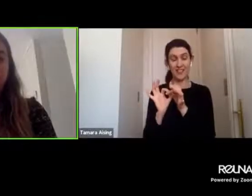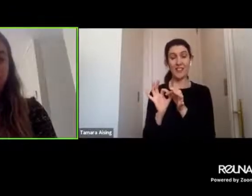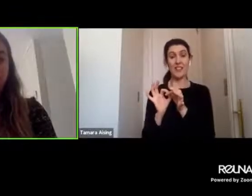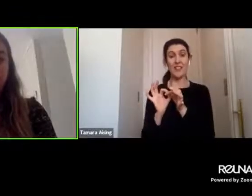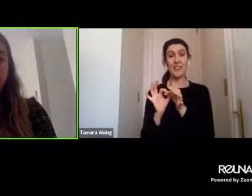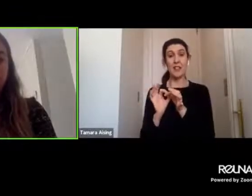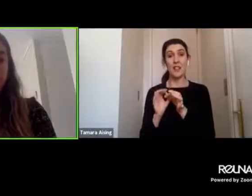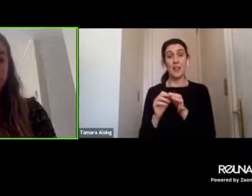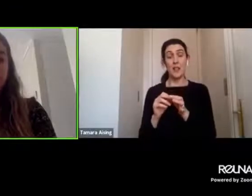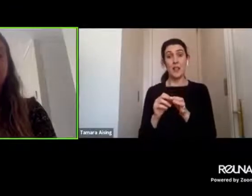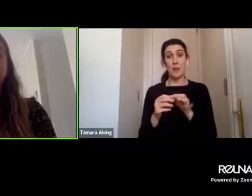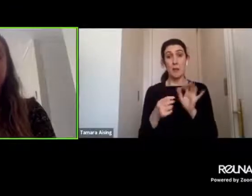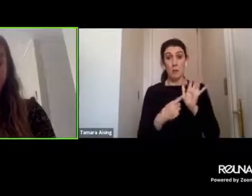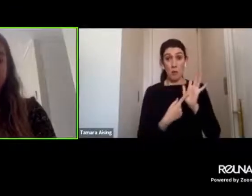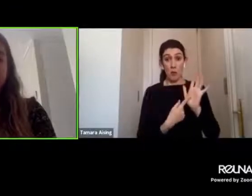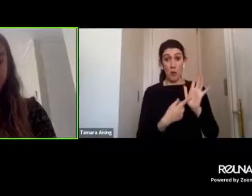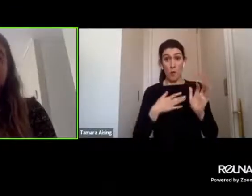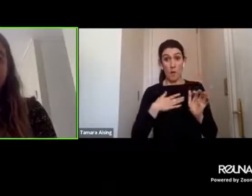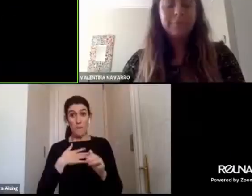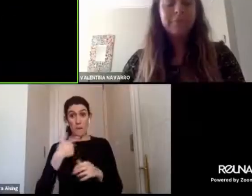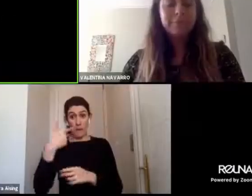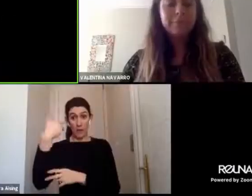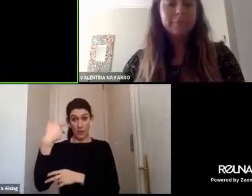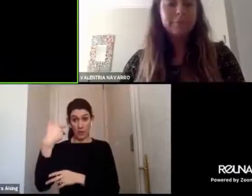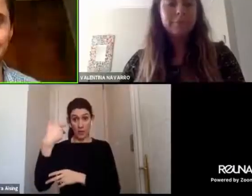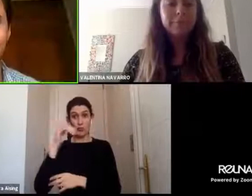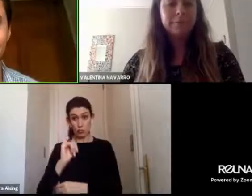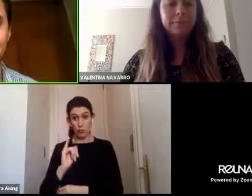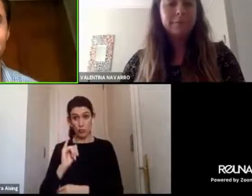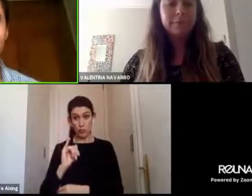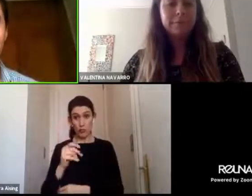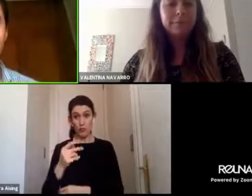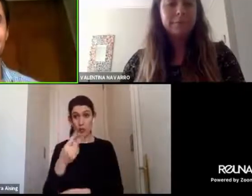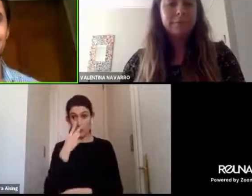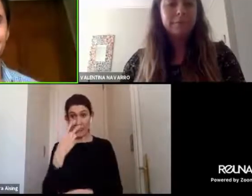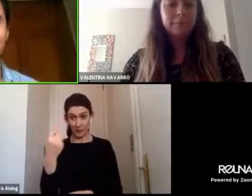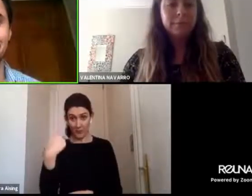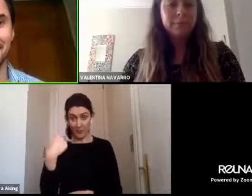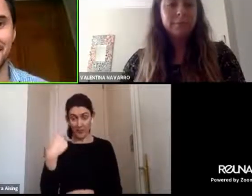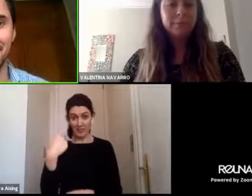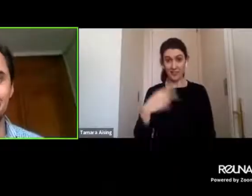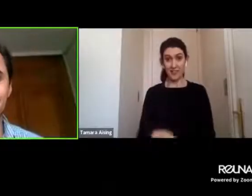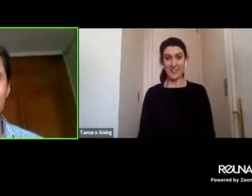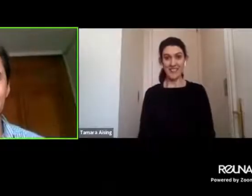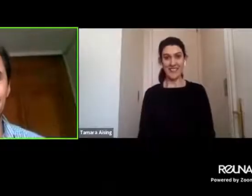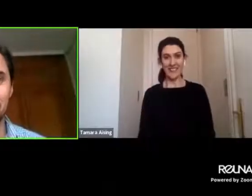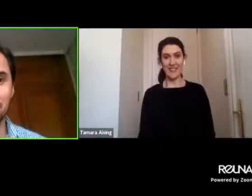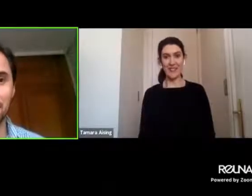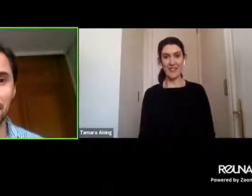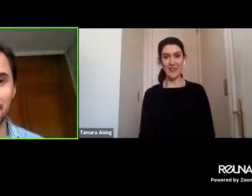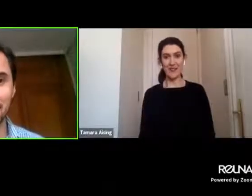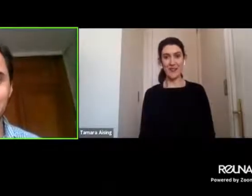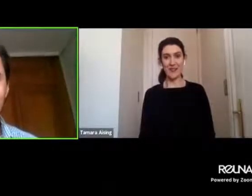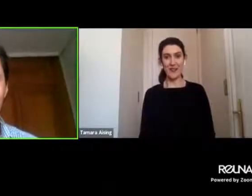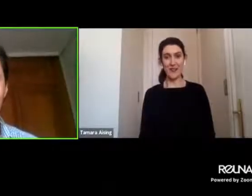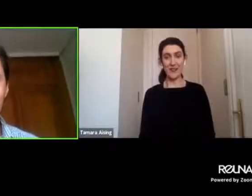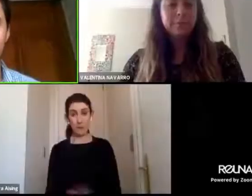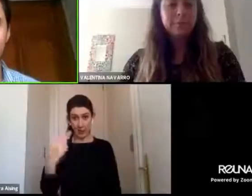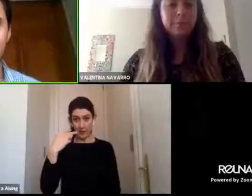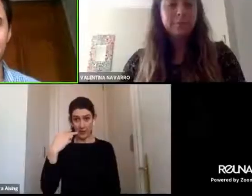Pongo mi video, ¿no? ¿Sí? Ya, para que me vean. Ahí sí. ¿Me ven?